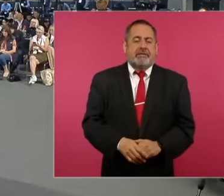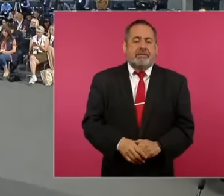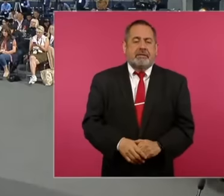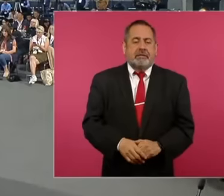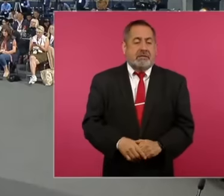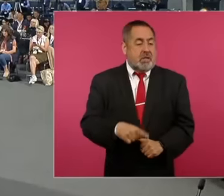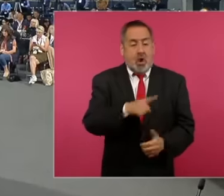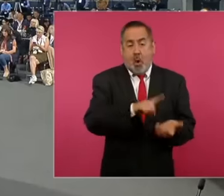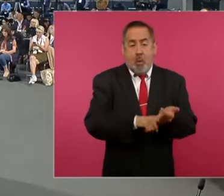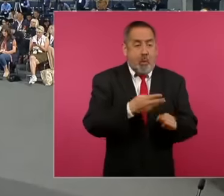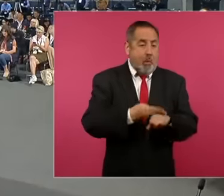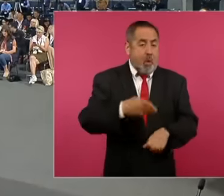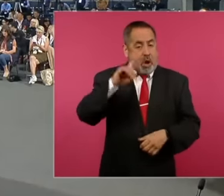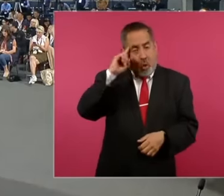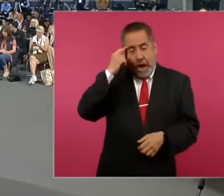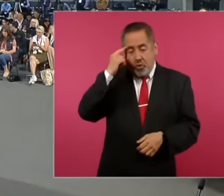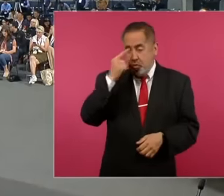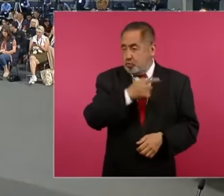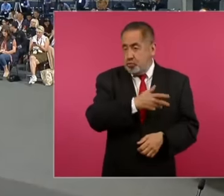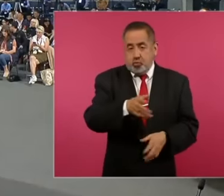Están muy enojados,